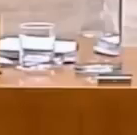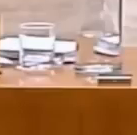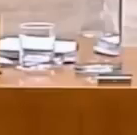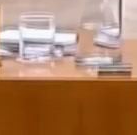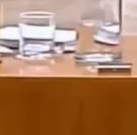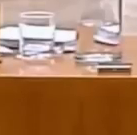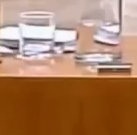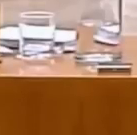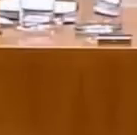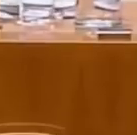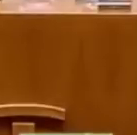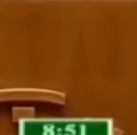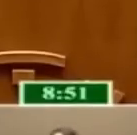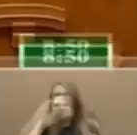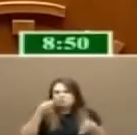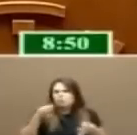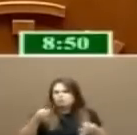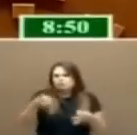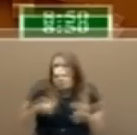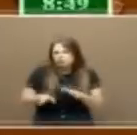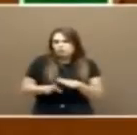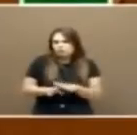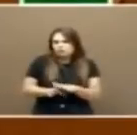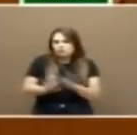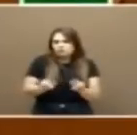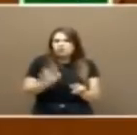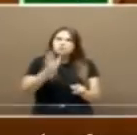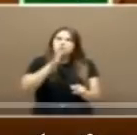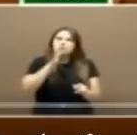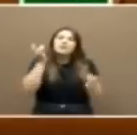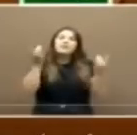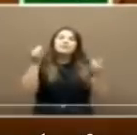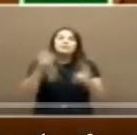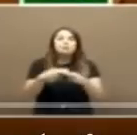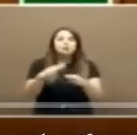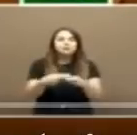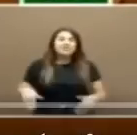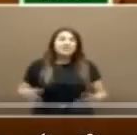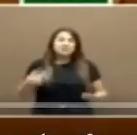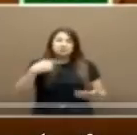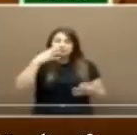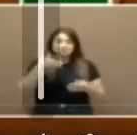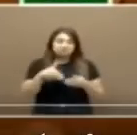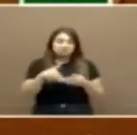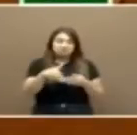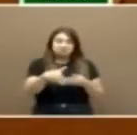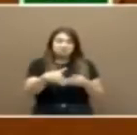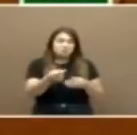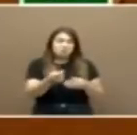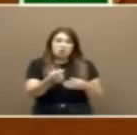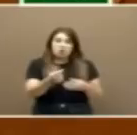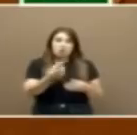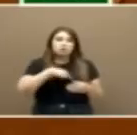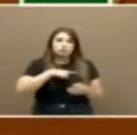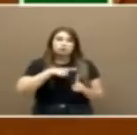franquismo apostando por el respeto mutuo a quienes nos precedieron para ello no hubo verdugos y víctimas porque el anhelo de los españoles